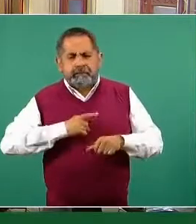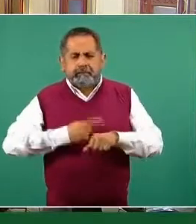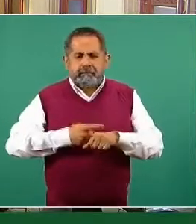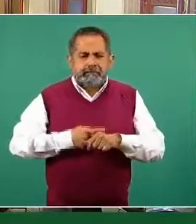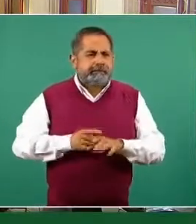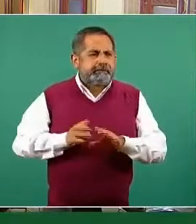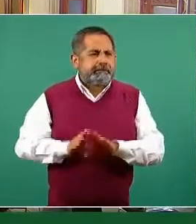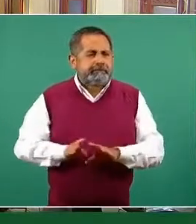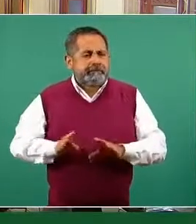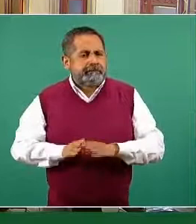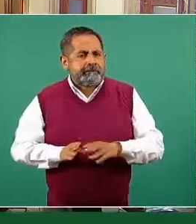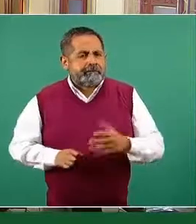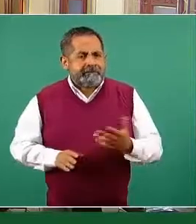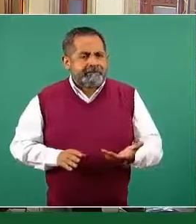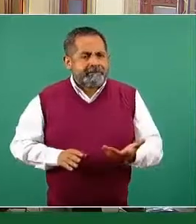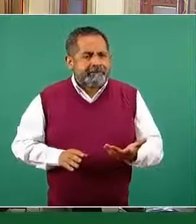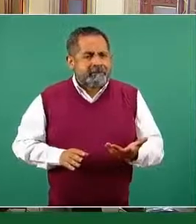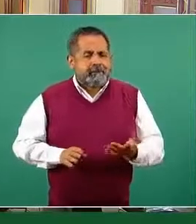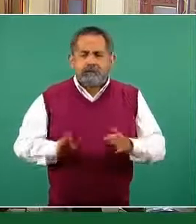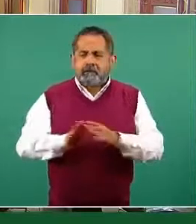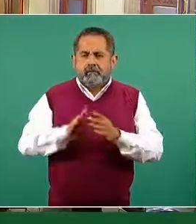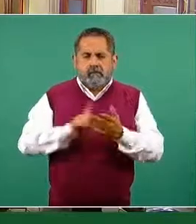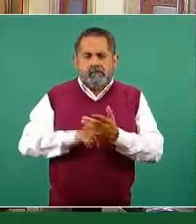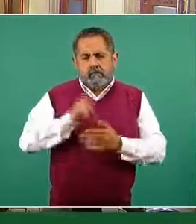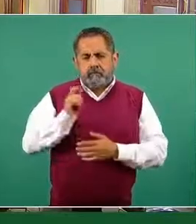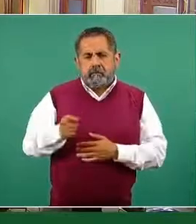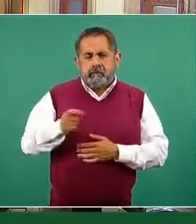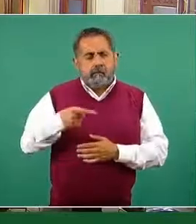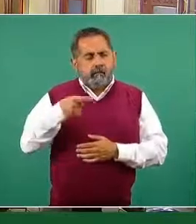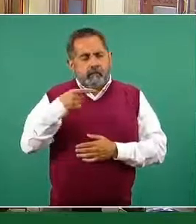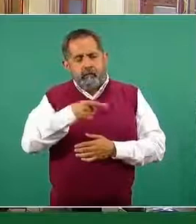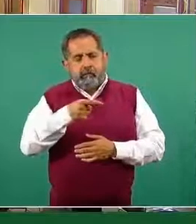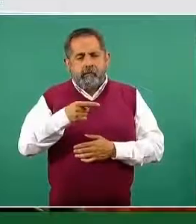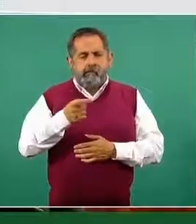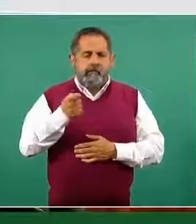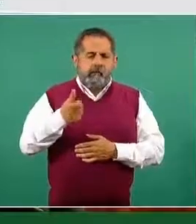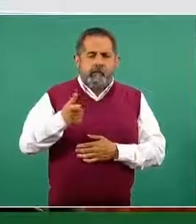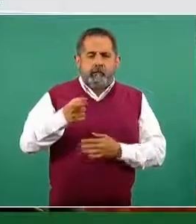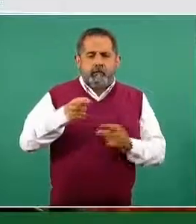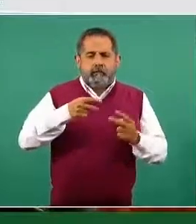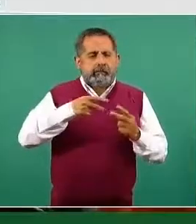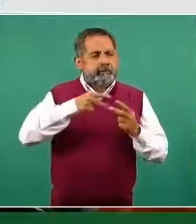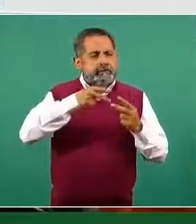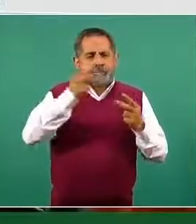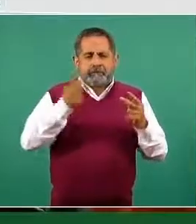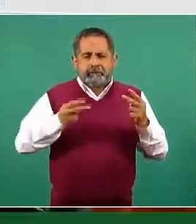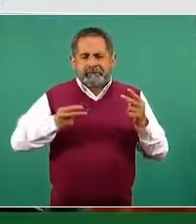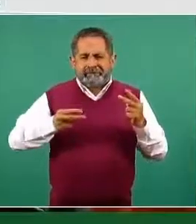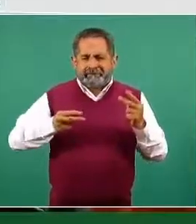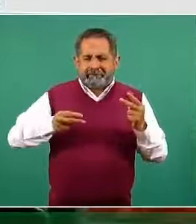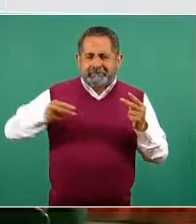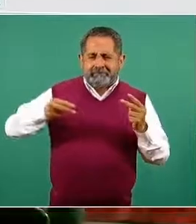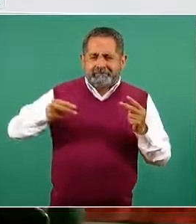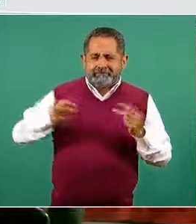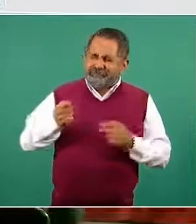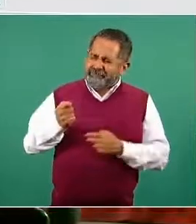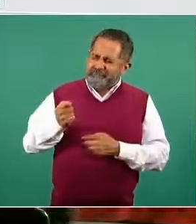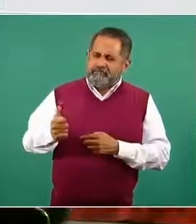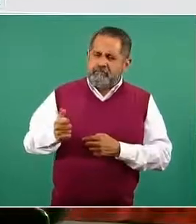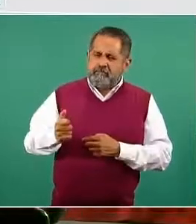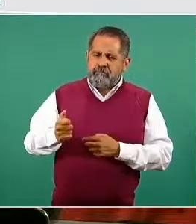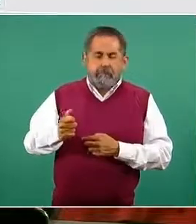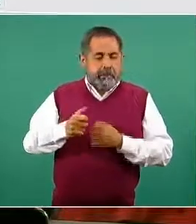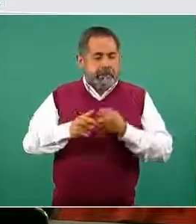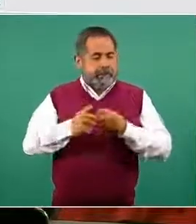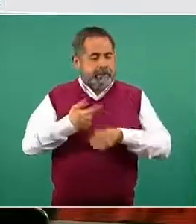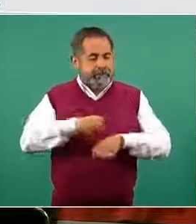cómo después de este ligero incremento de la semana 13